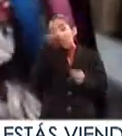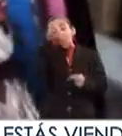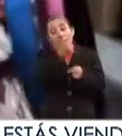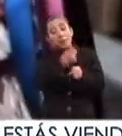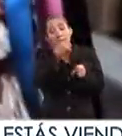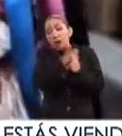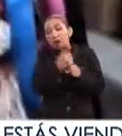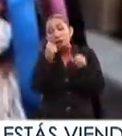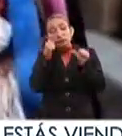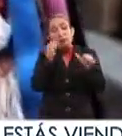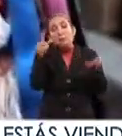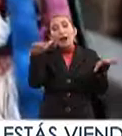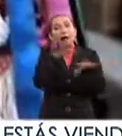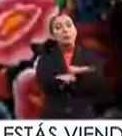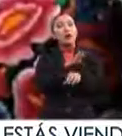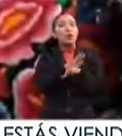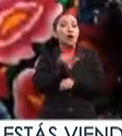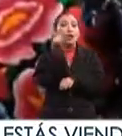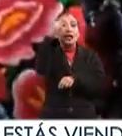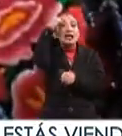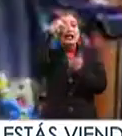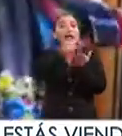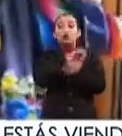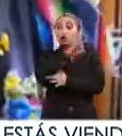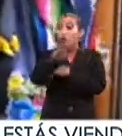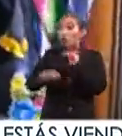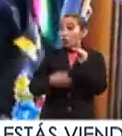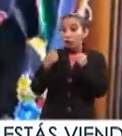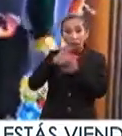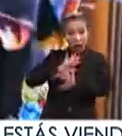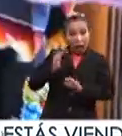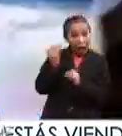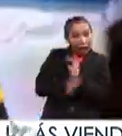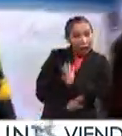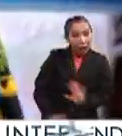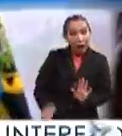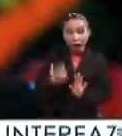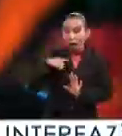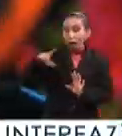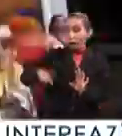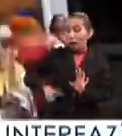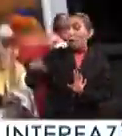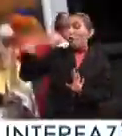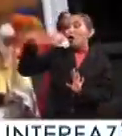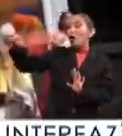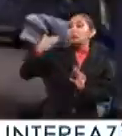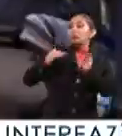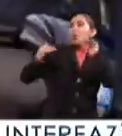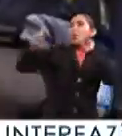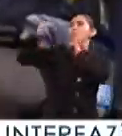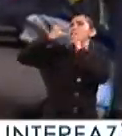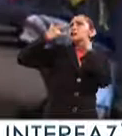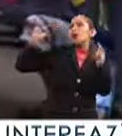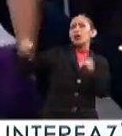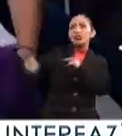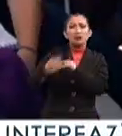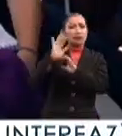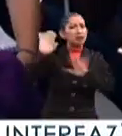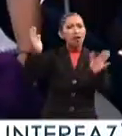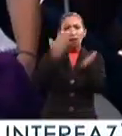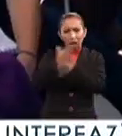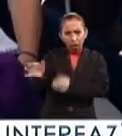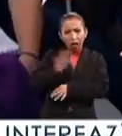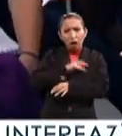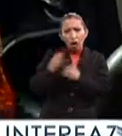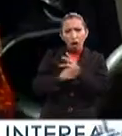primero que se tiene que hacer para cambiar es creer que no todo está dado, que no estamos gobernados por entidades metahistóricas y eternas, que